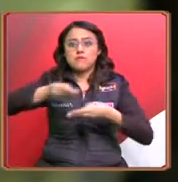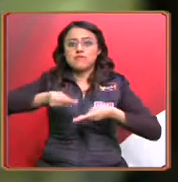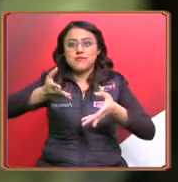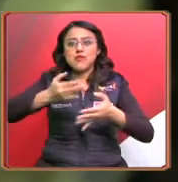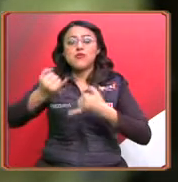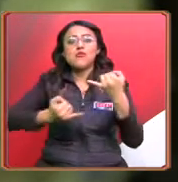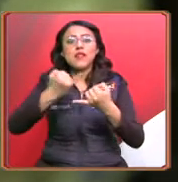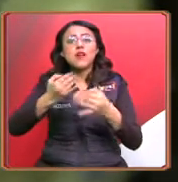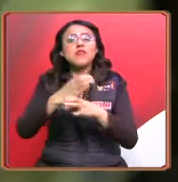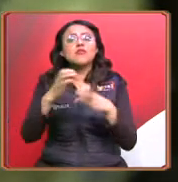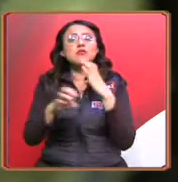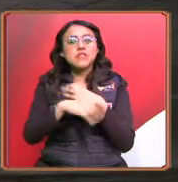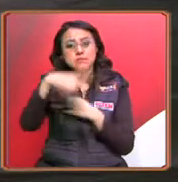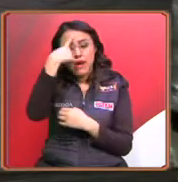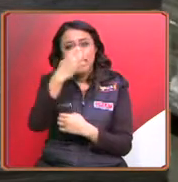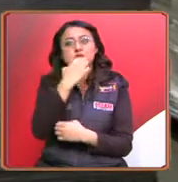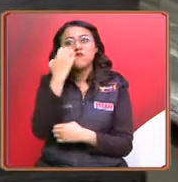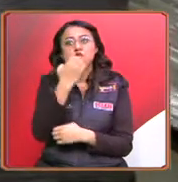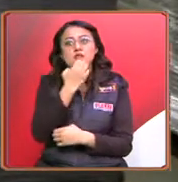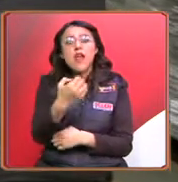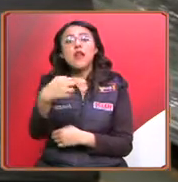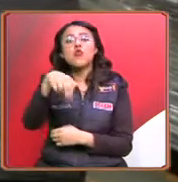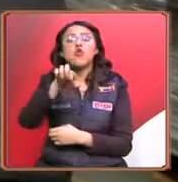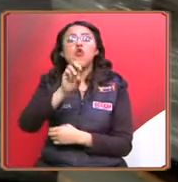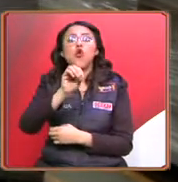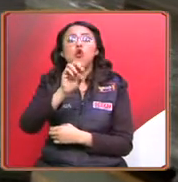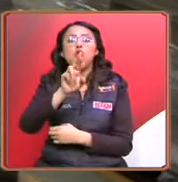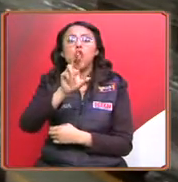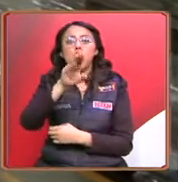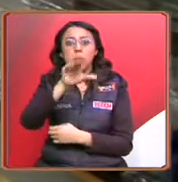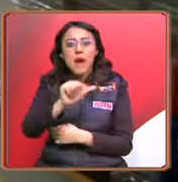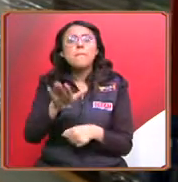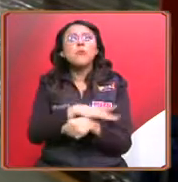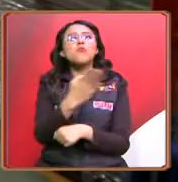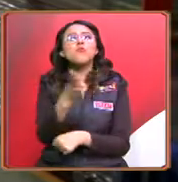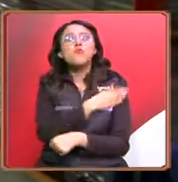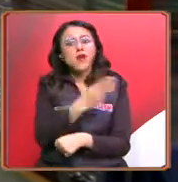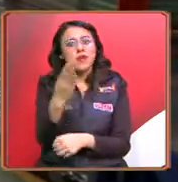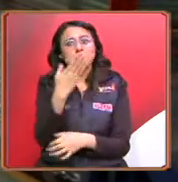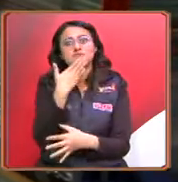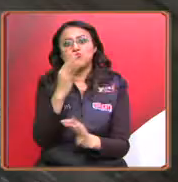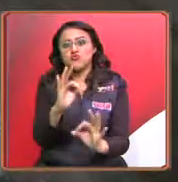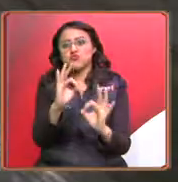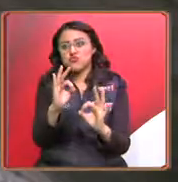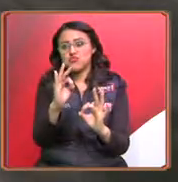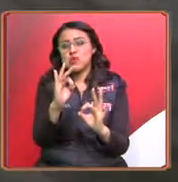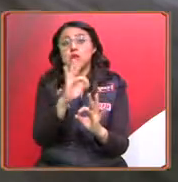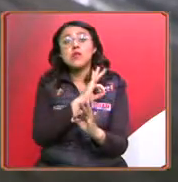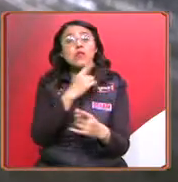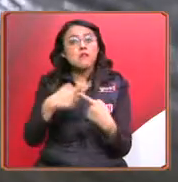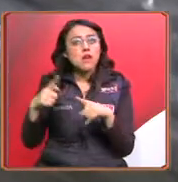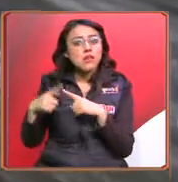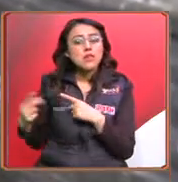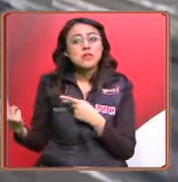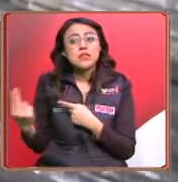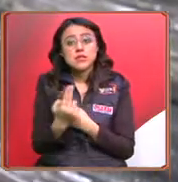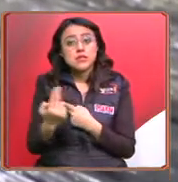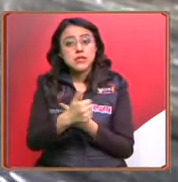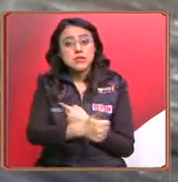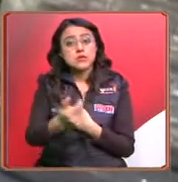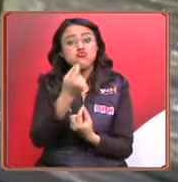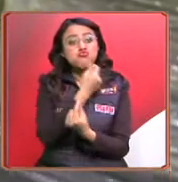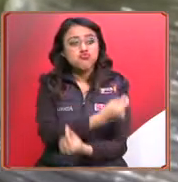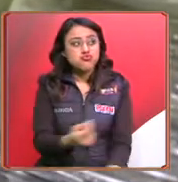año productos escolares Norma, que se caracterizan pues, por su buena calidad y por satisfacer todas las necesidades que tienen los